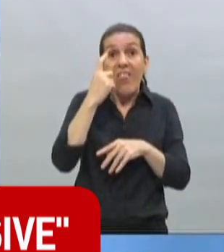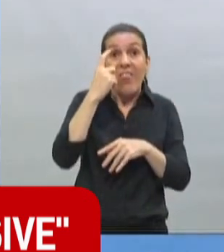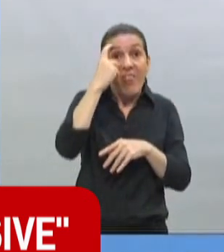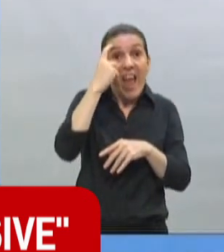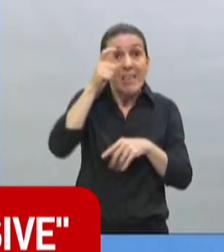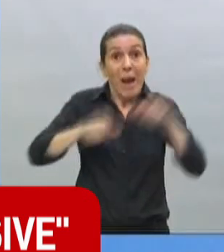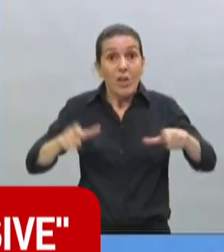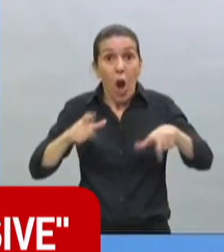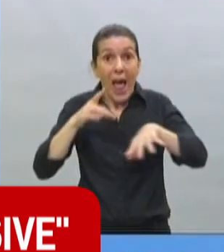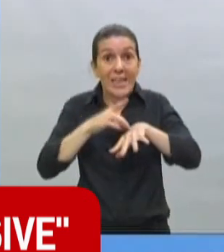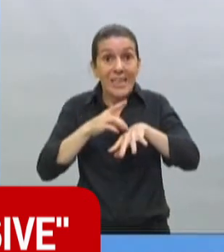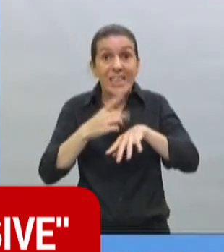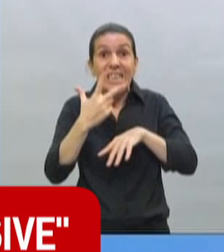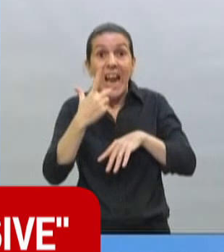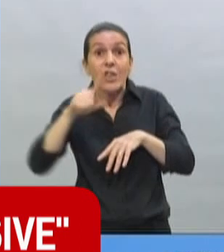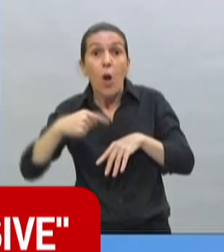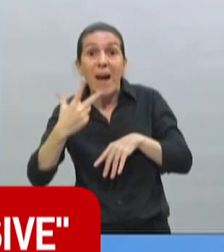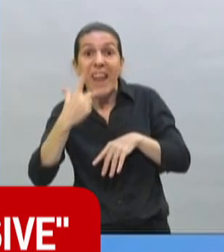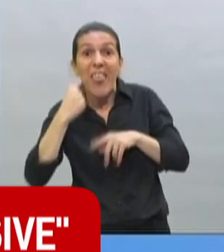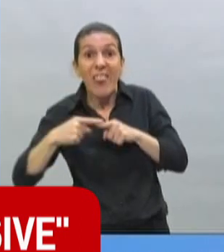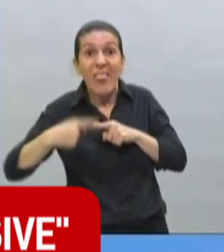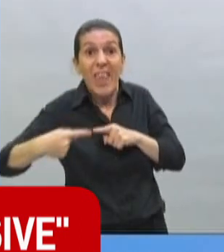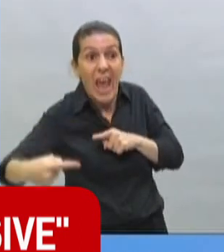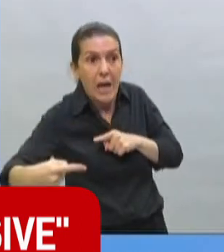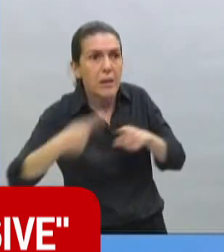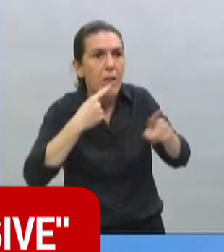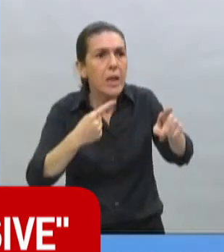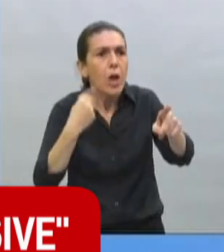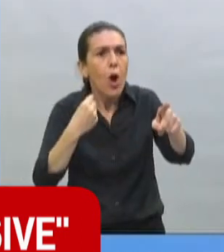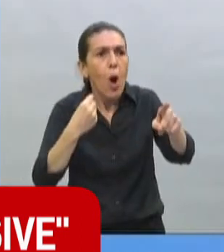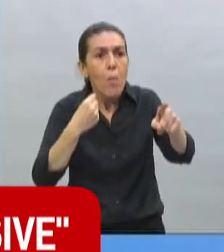Allí, en este segundo momento, cuando prorrogamos la primera